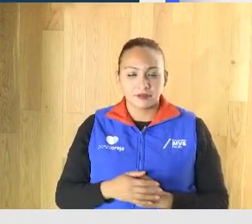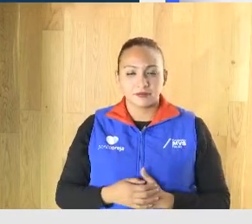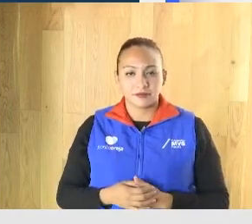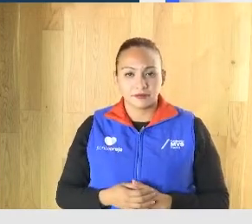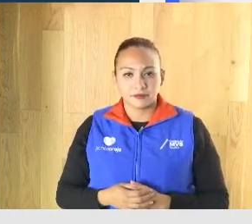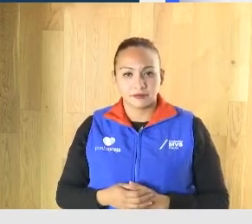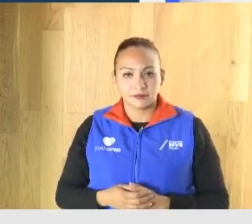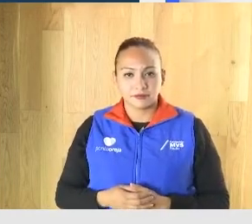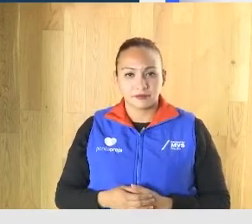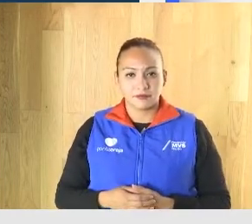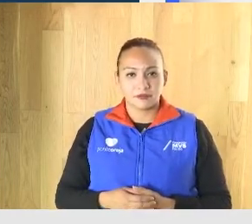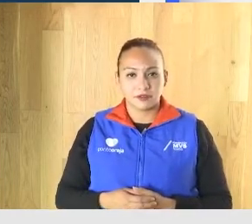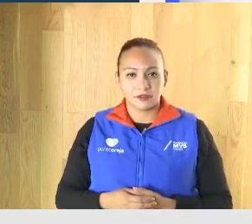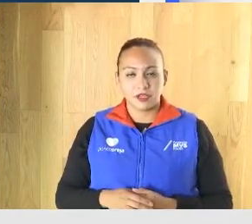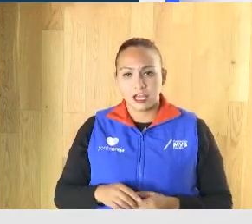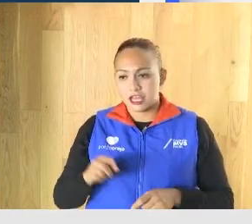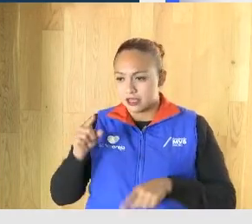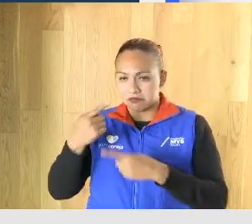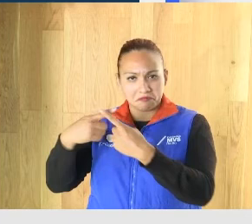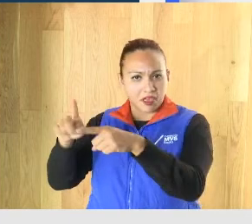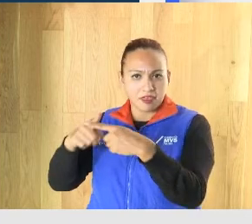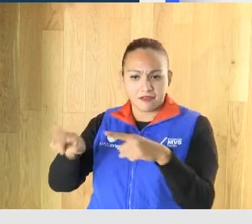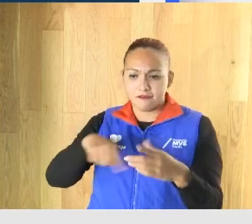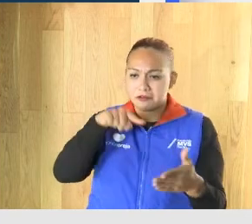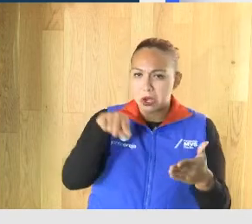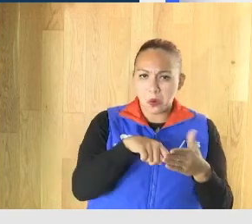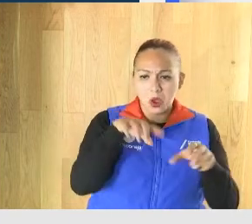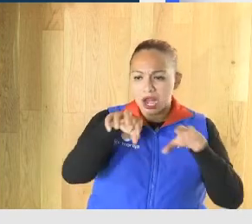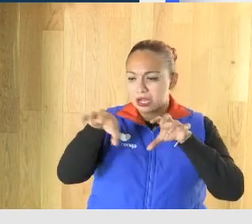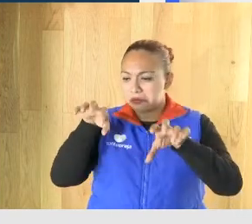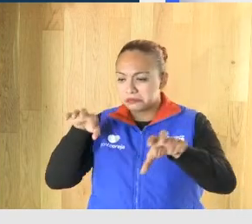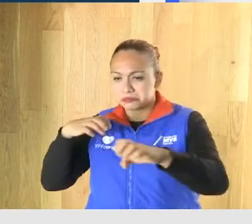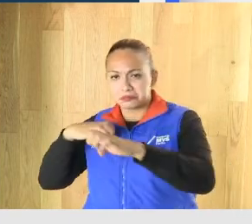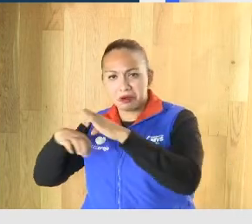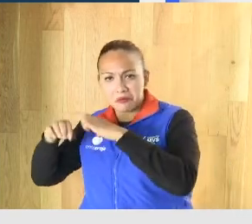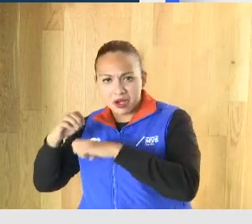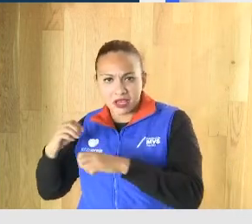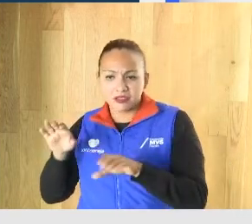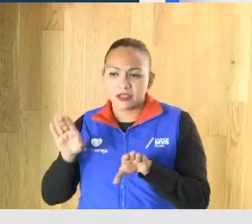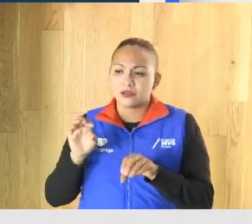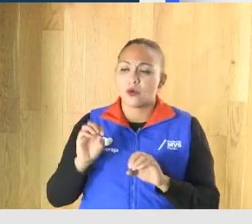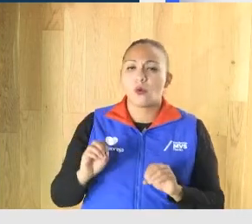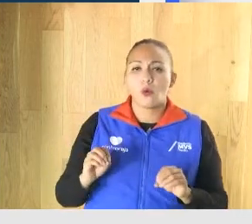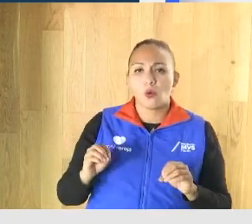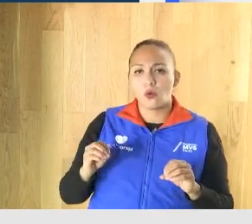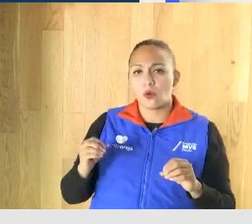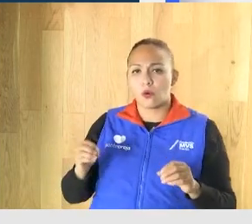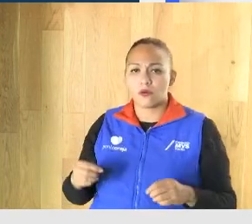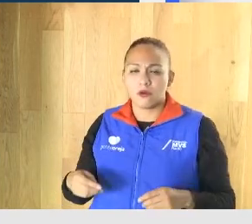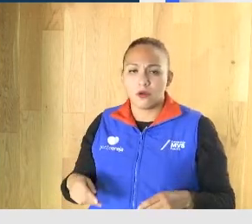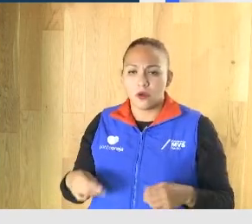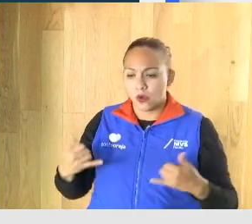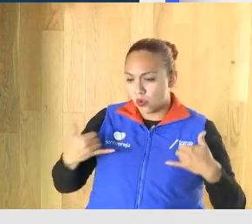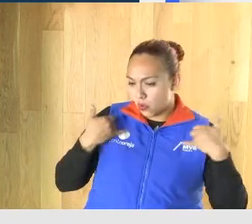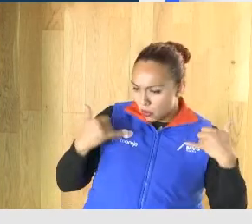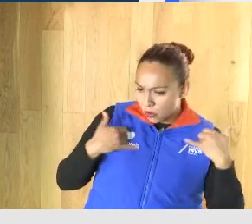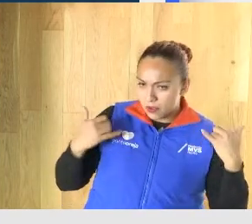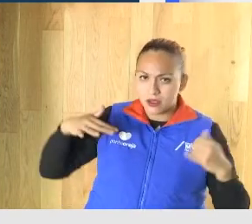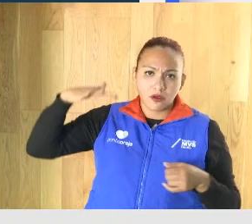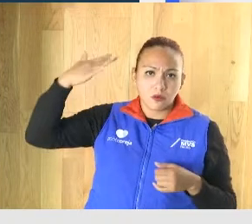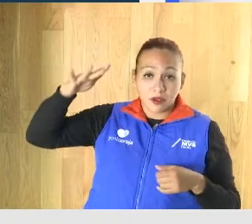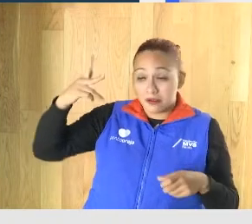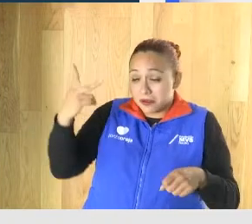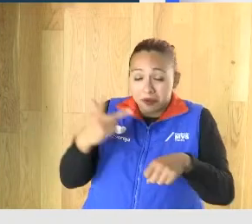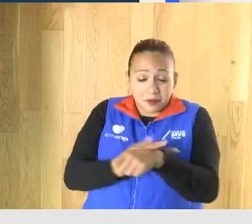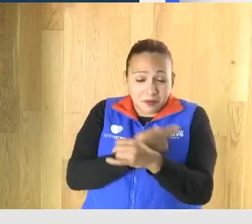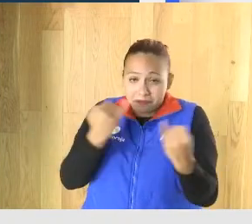¿no? en determinados sectores y con determinadas, digamos, generaciones de la sociedad.